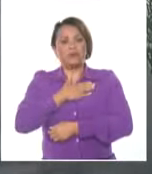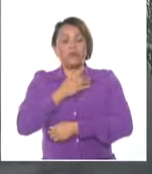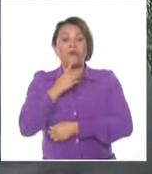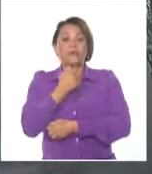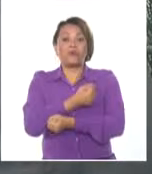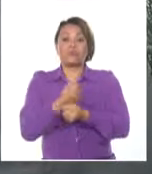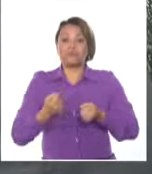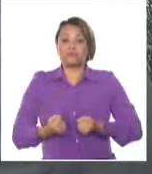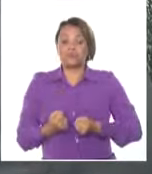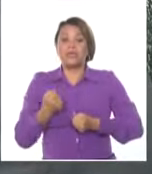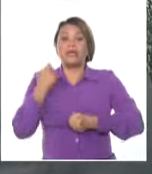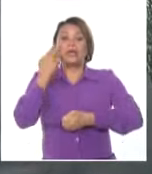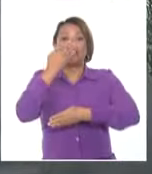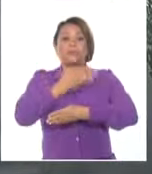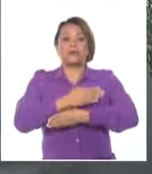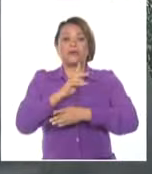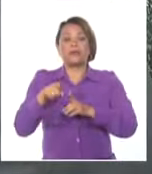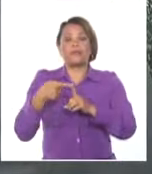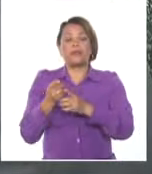Estados Unidos y su rechazo a la inclusión de nuestro país en la espuria lista de supuestos estados patrocinadores del terrorismo.